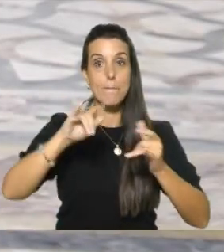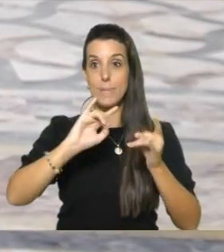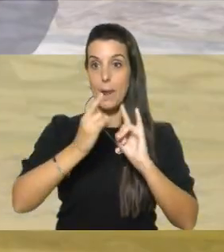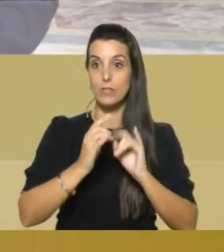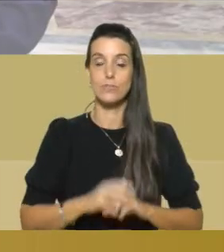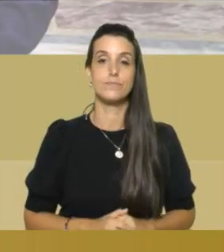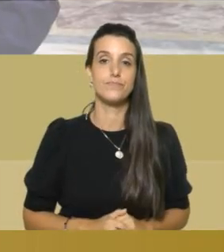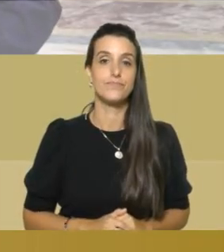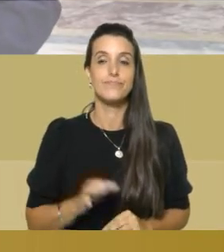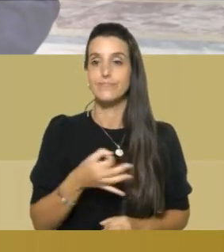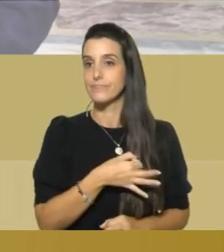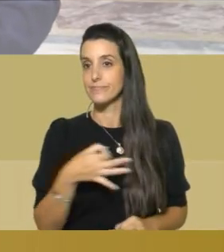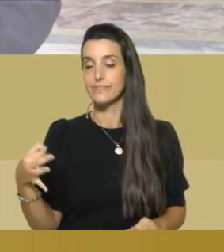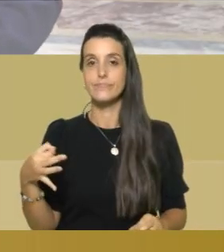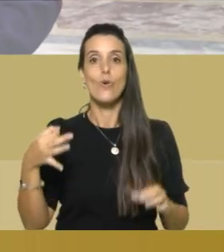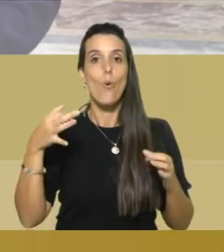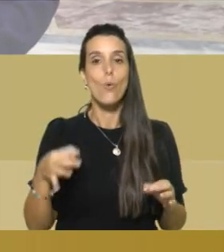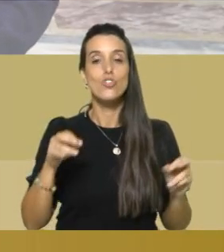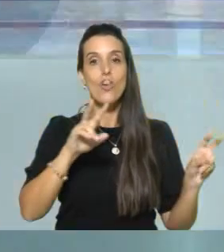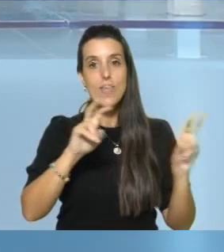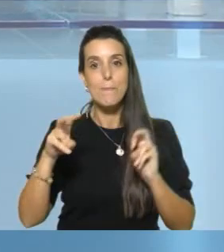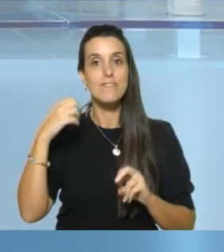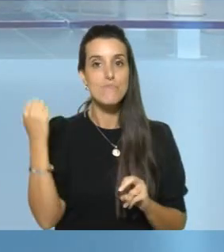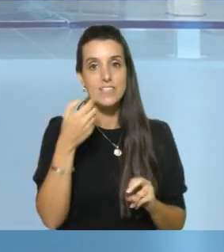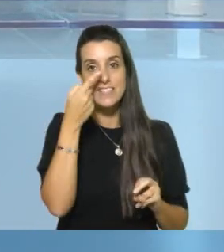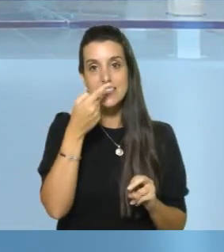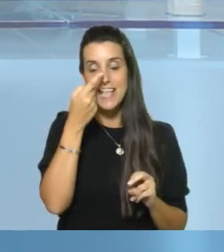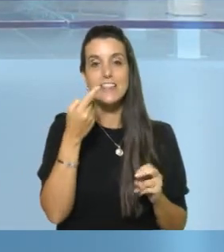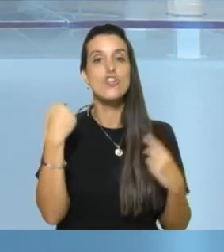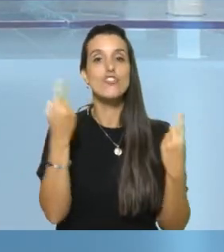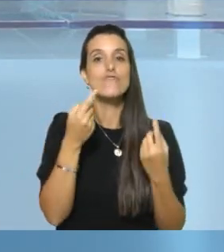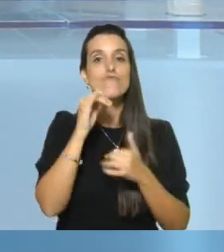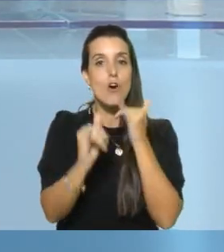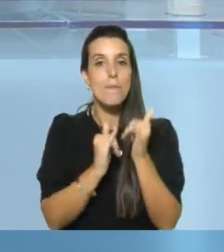parlamento impecable atajando varios temas como siempre estamos pendientes de la información que surja Desde allí no